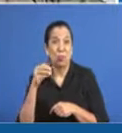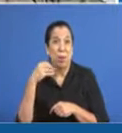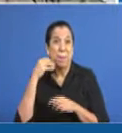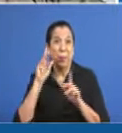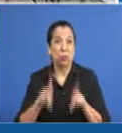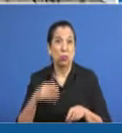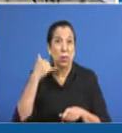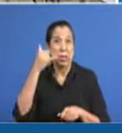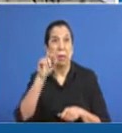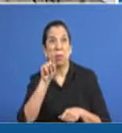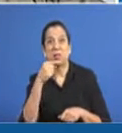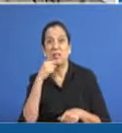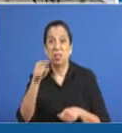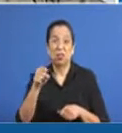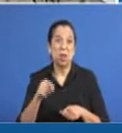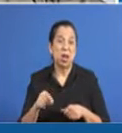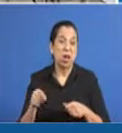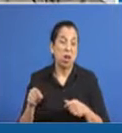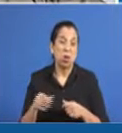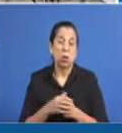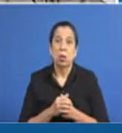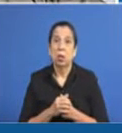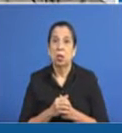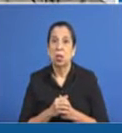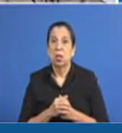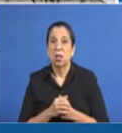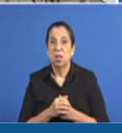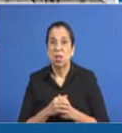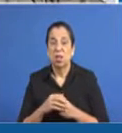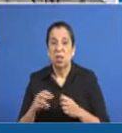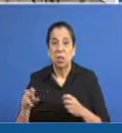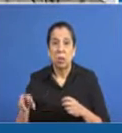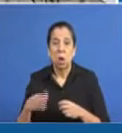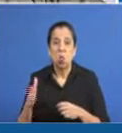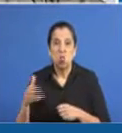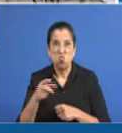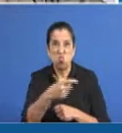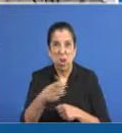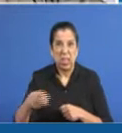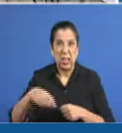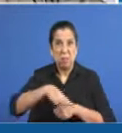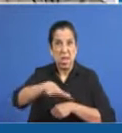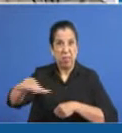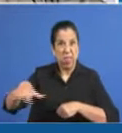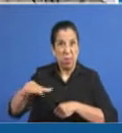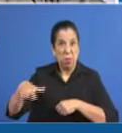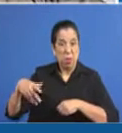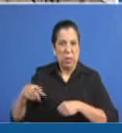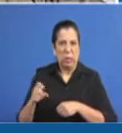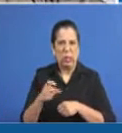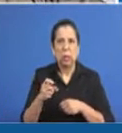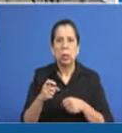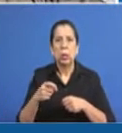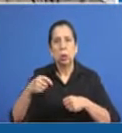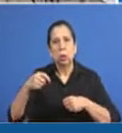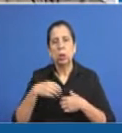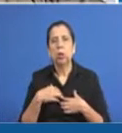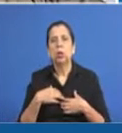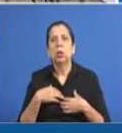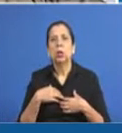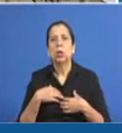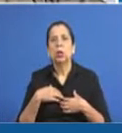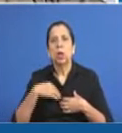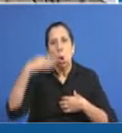te contacta y te dice, mira, tengo una serpiente en mi patio, tengo un oso perezoso y no